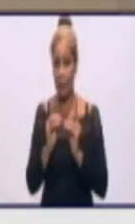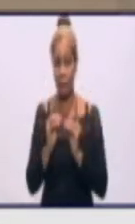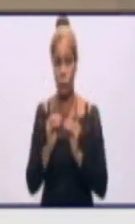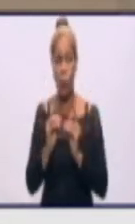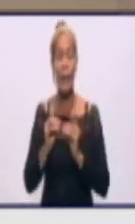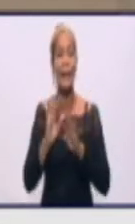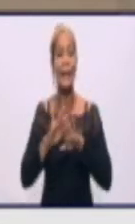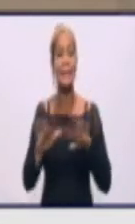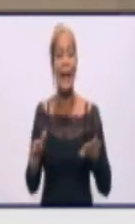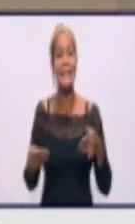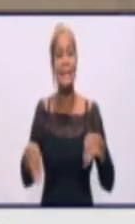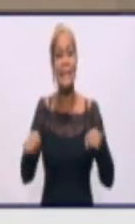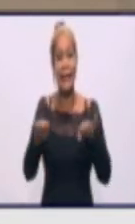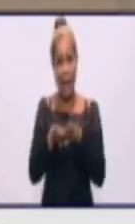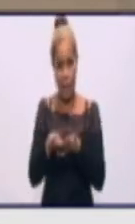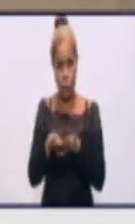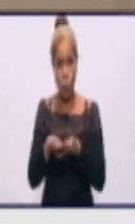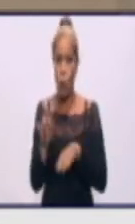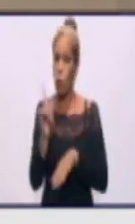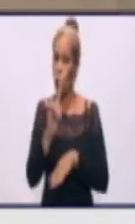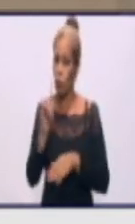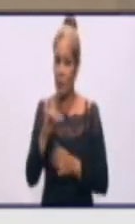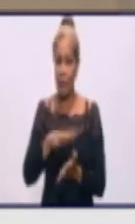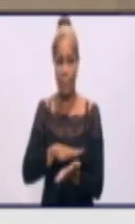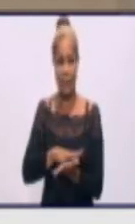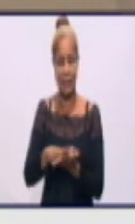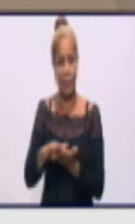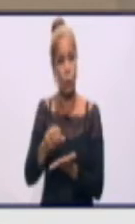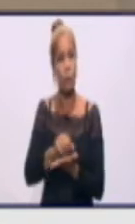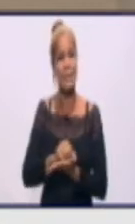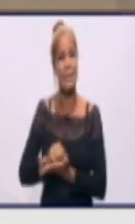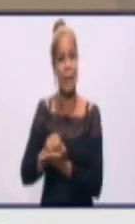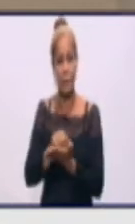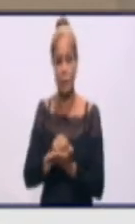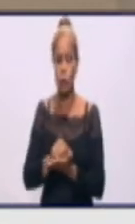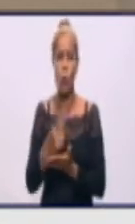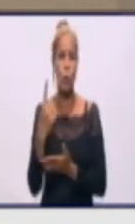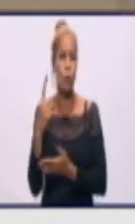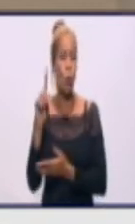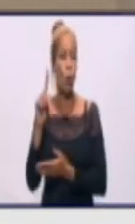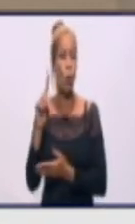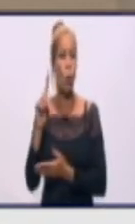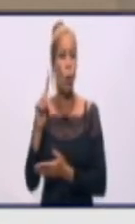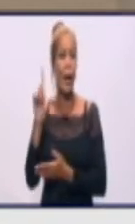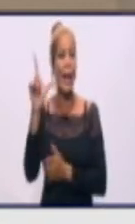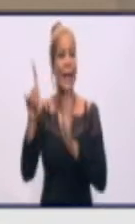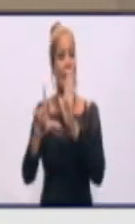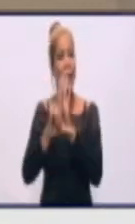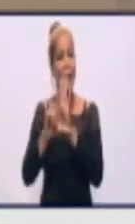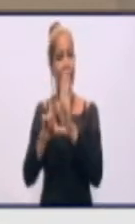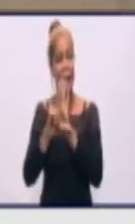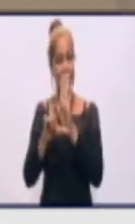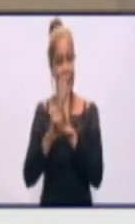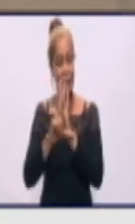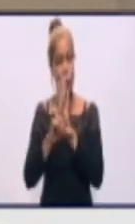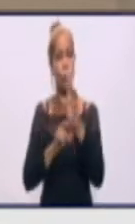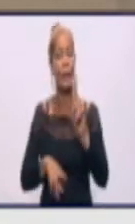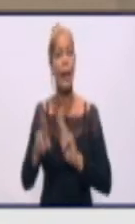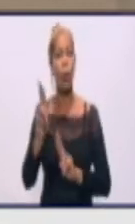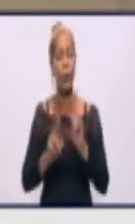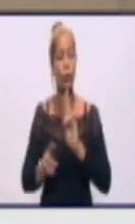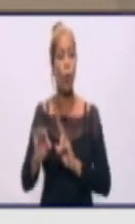servicio, simplemente estamos enmarcados en el proceso de legalización por parte del Acuerdo